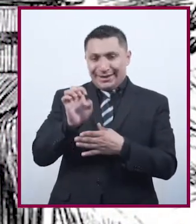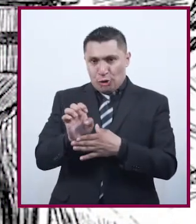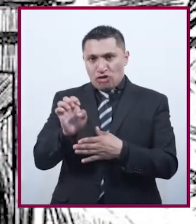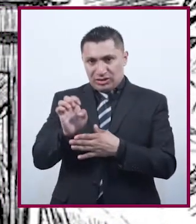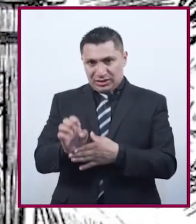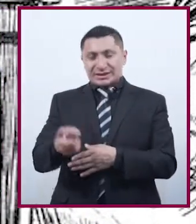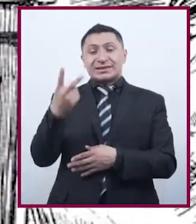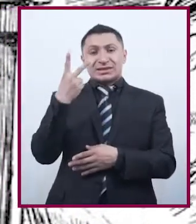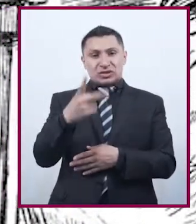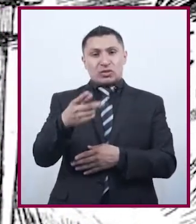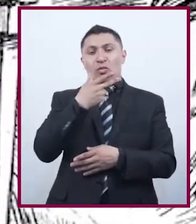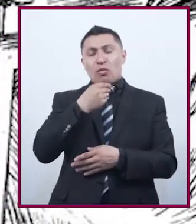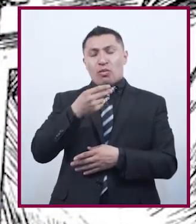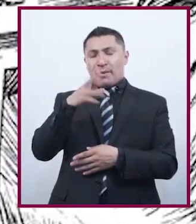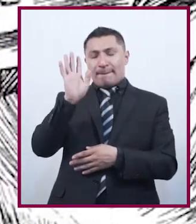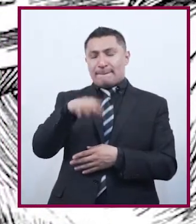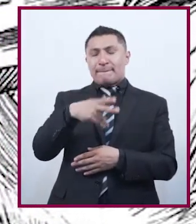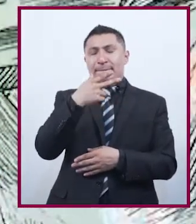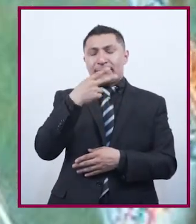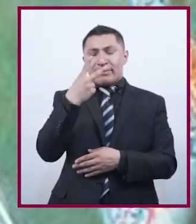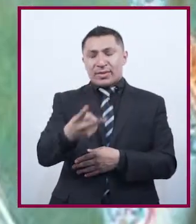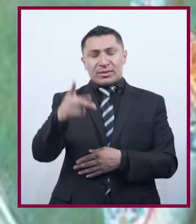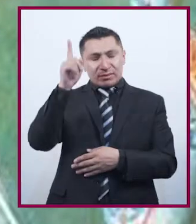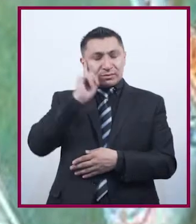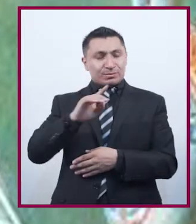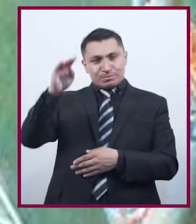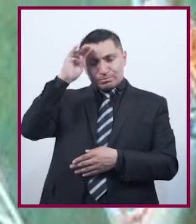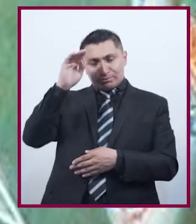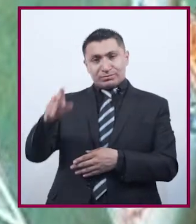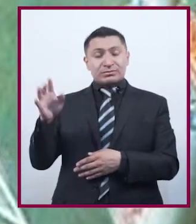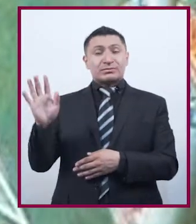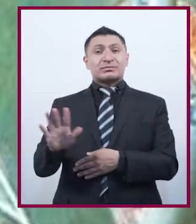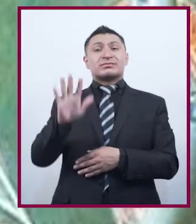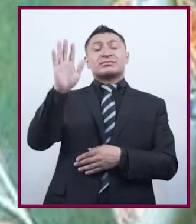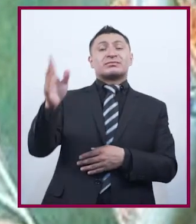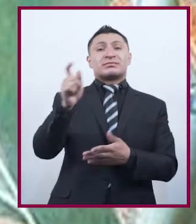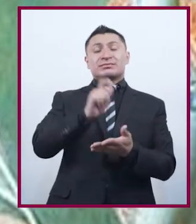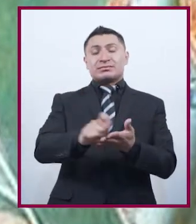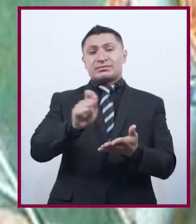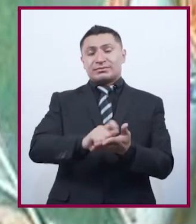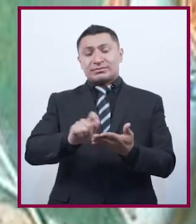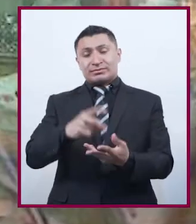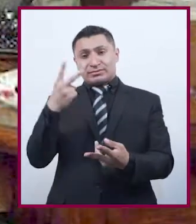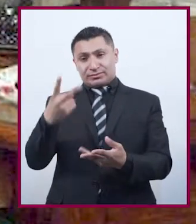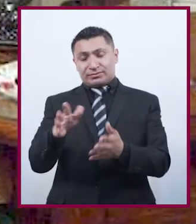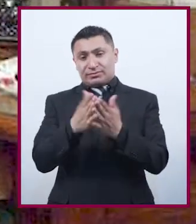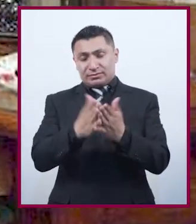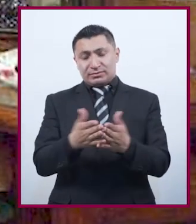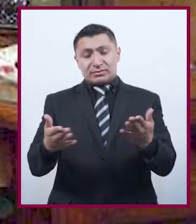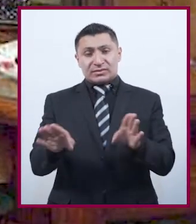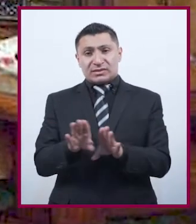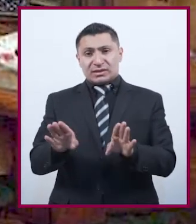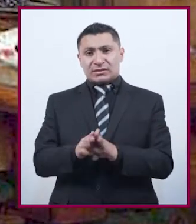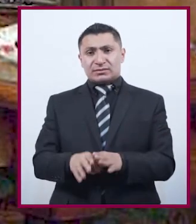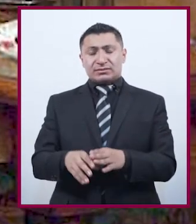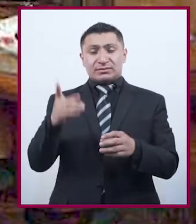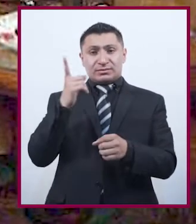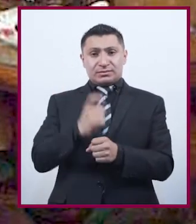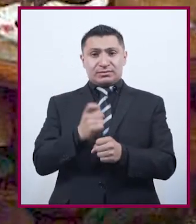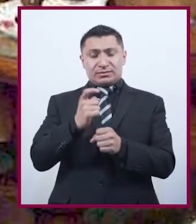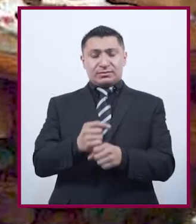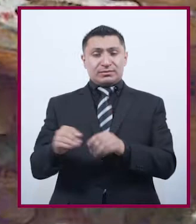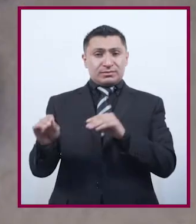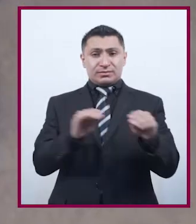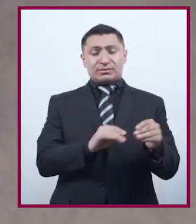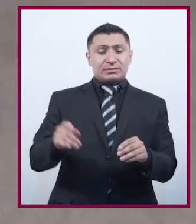cuando dos pensadoras levantan la voz y escriben sendos textos que son considerados las bases de la primera ola del